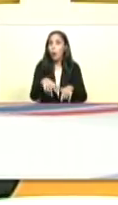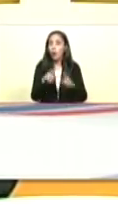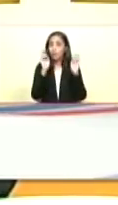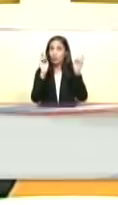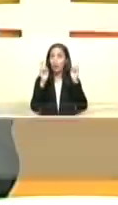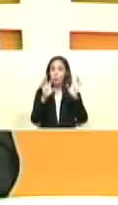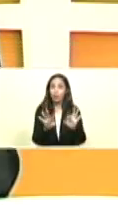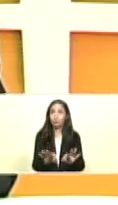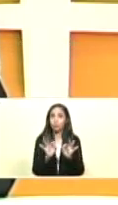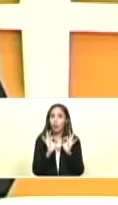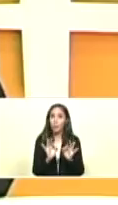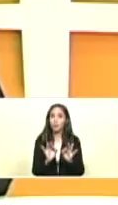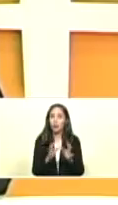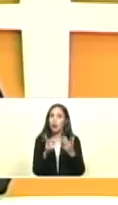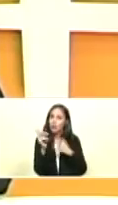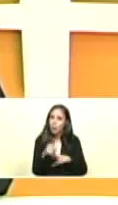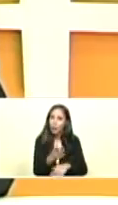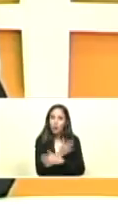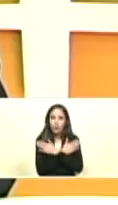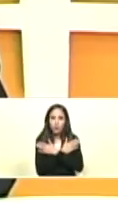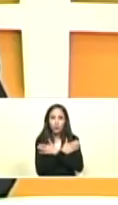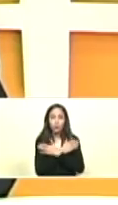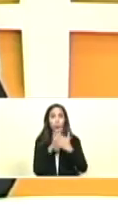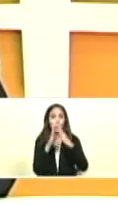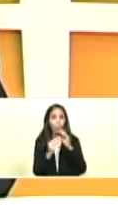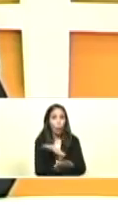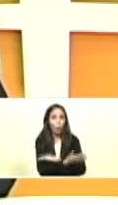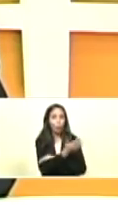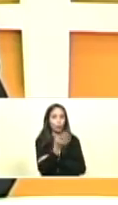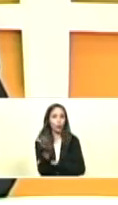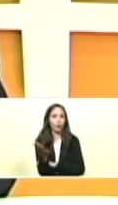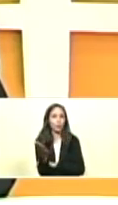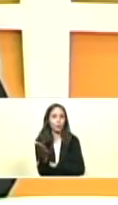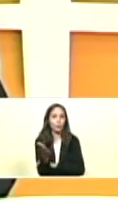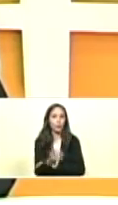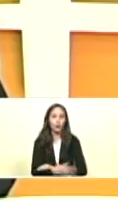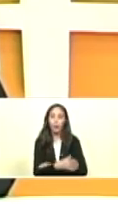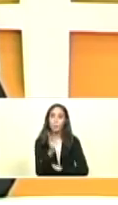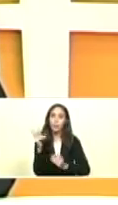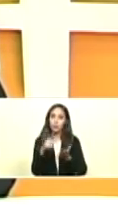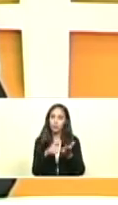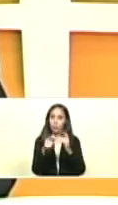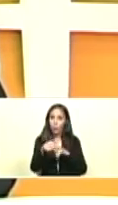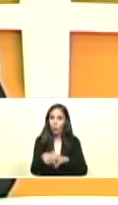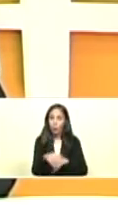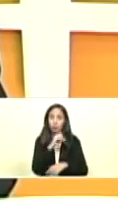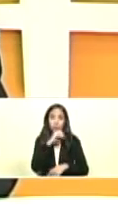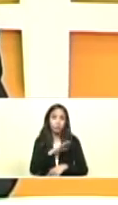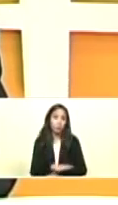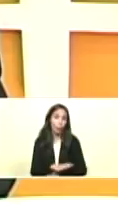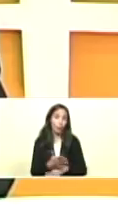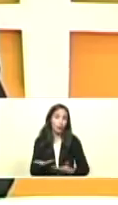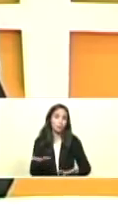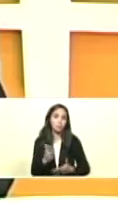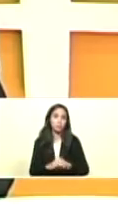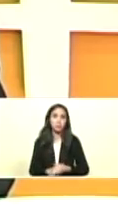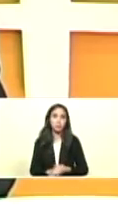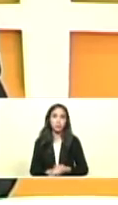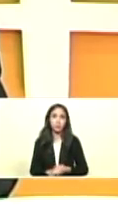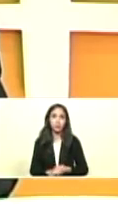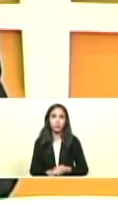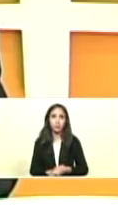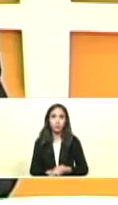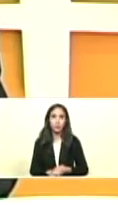abordado. Quiero felicitar a todos los organizadores de este acto, hermoso acto, histórico acto de nacimiento